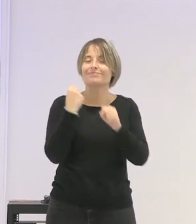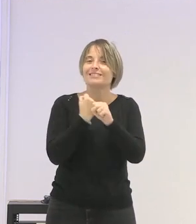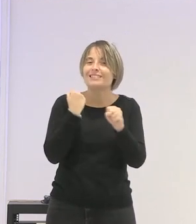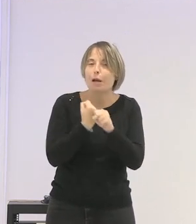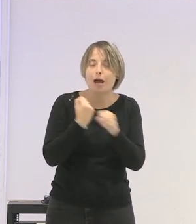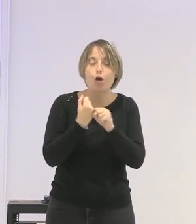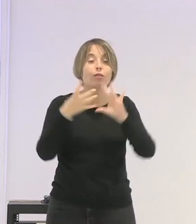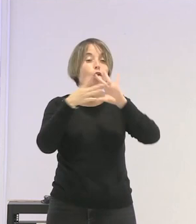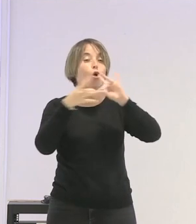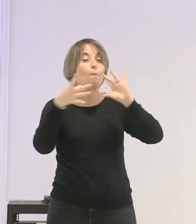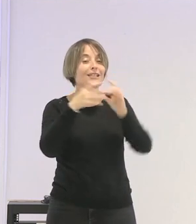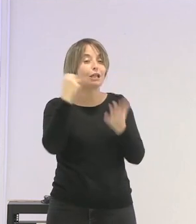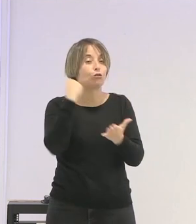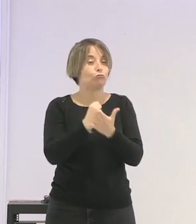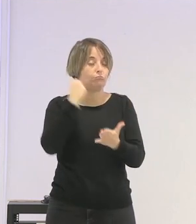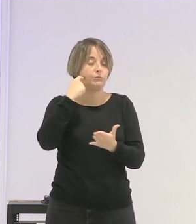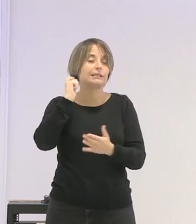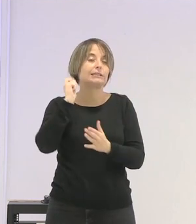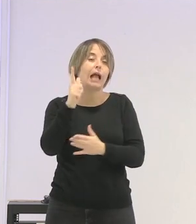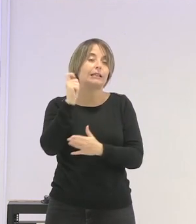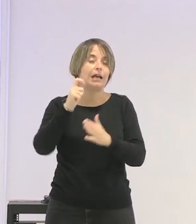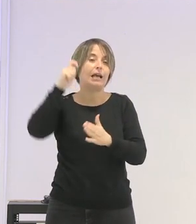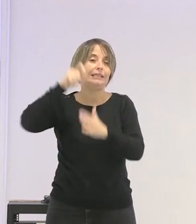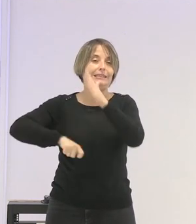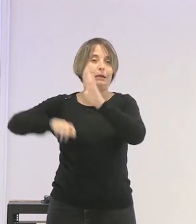de compensación simbólica lo hace la extrema derecha.